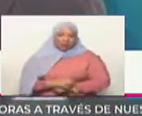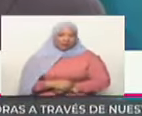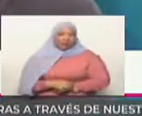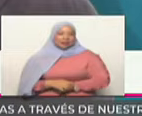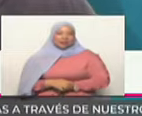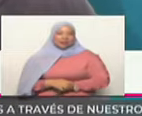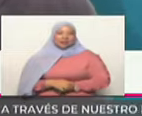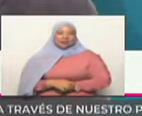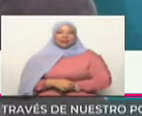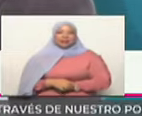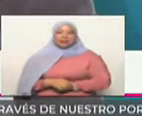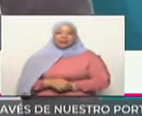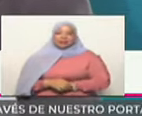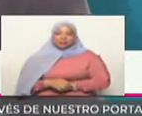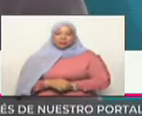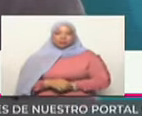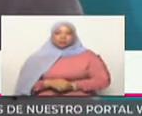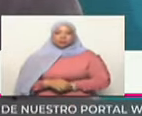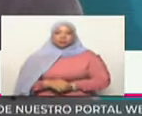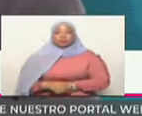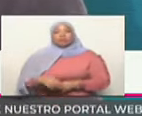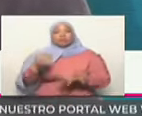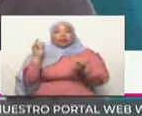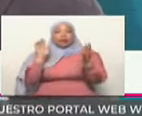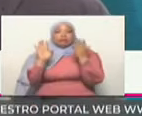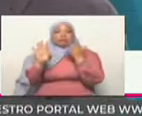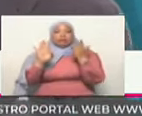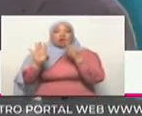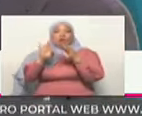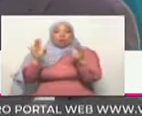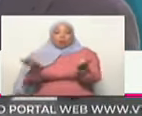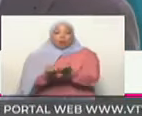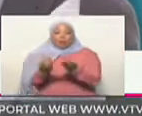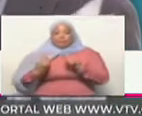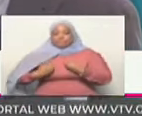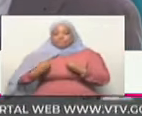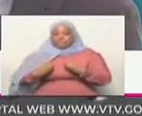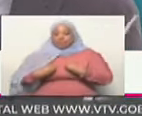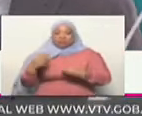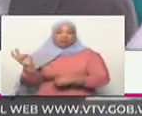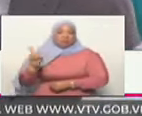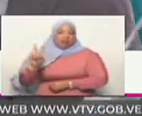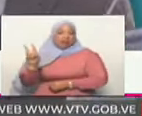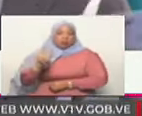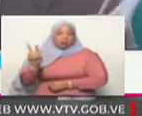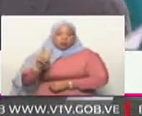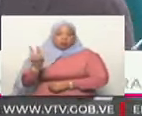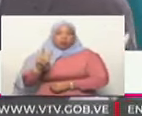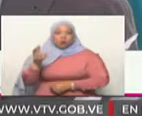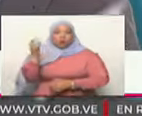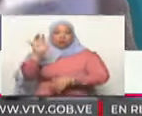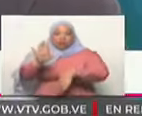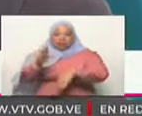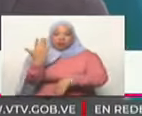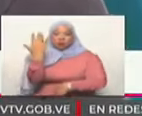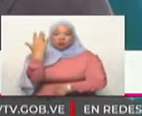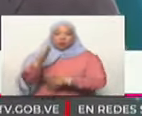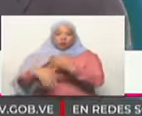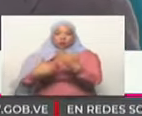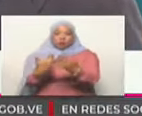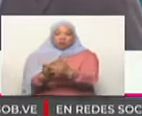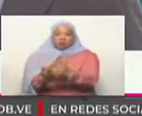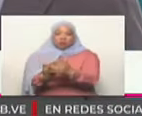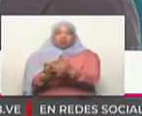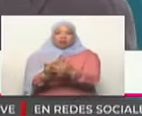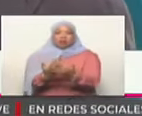Porque casualmente el Festival Mundial Viva Venezuela, mi patria querida, en su quinto capítulo coincidió con